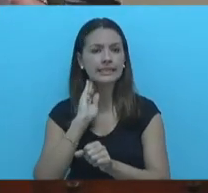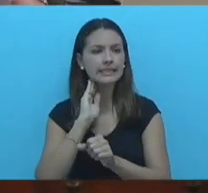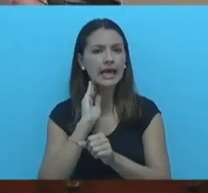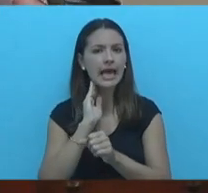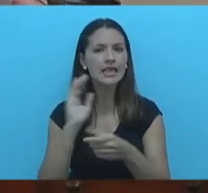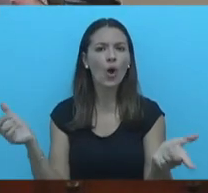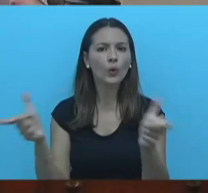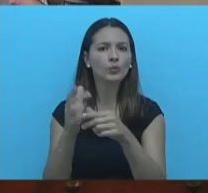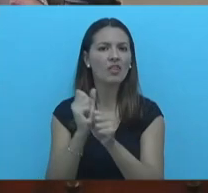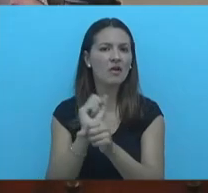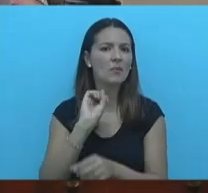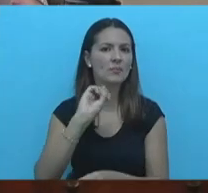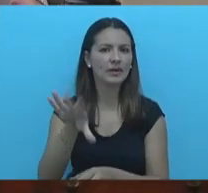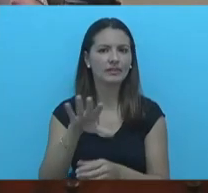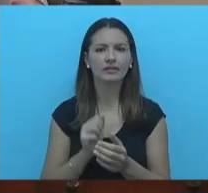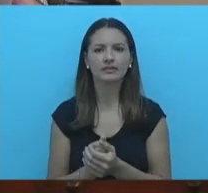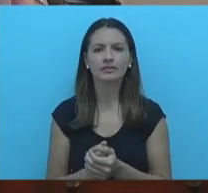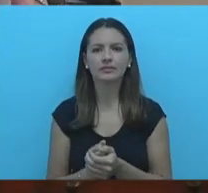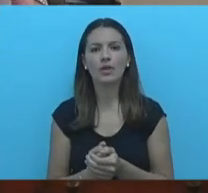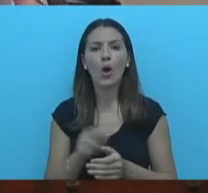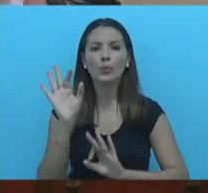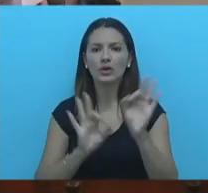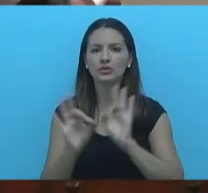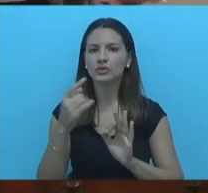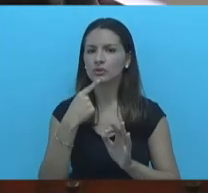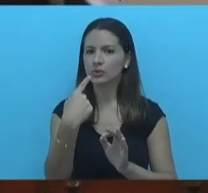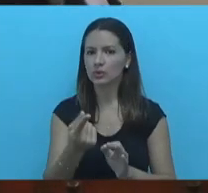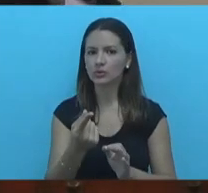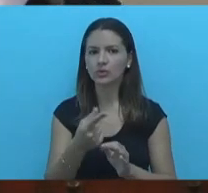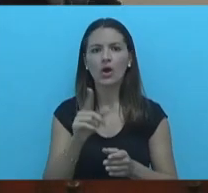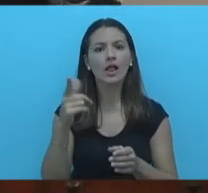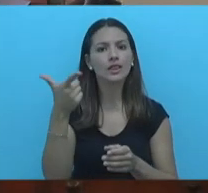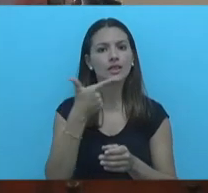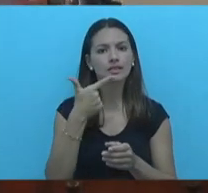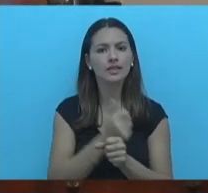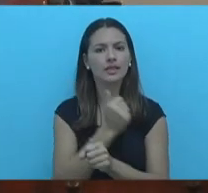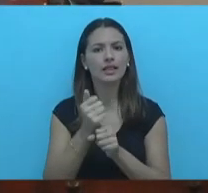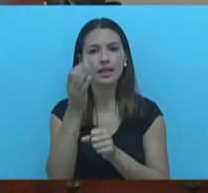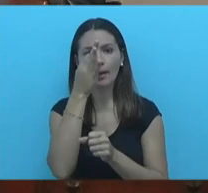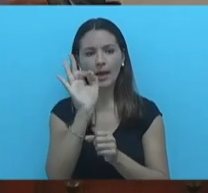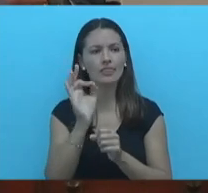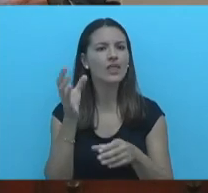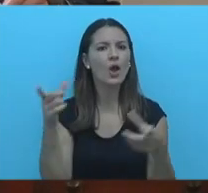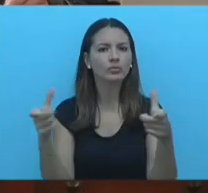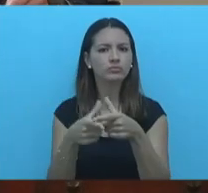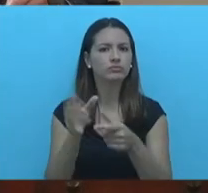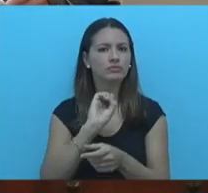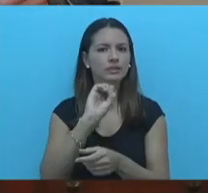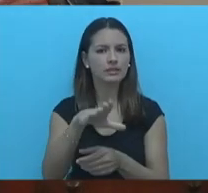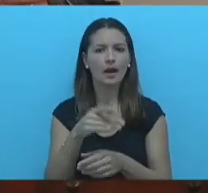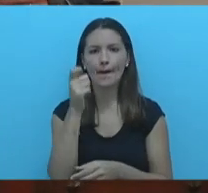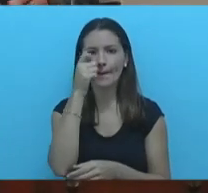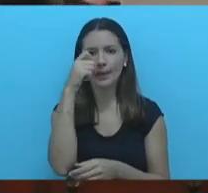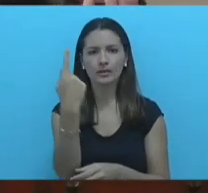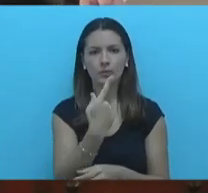asignadas. Proyectos de resolución del 17 al 20. A las comisiones asignadas. 21.